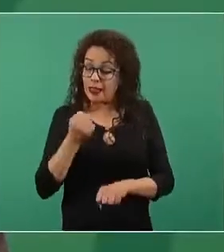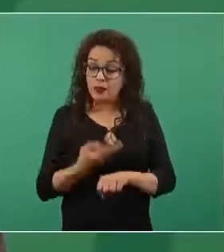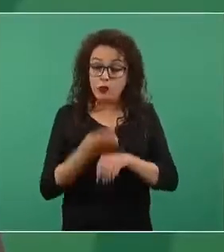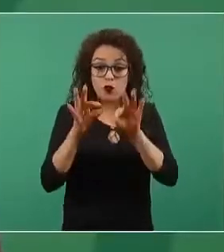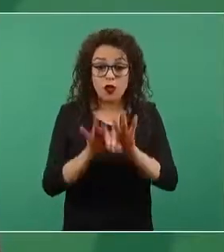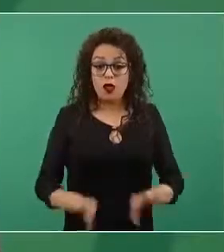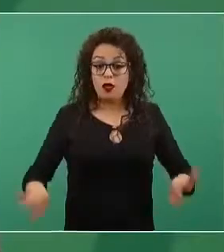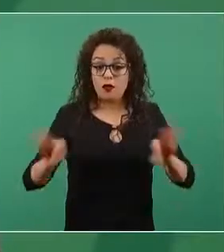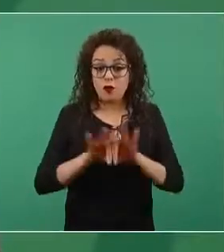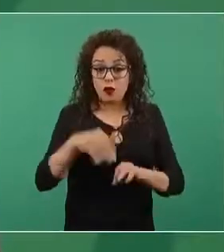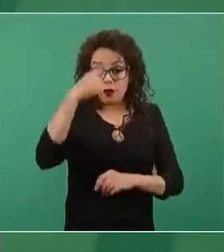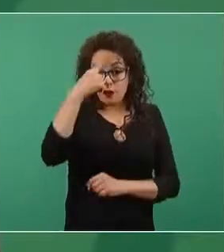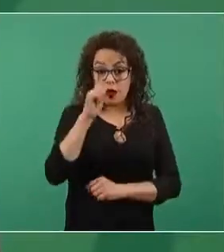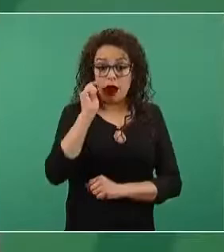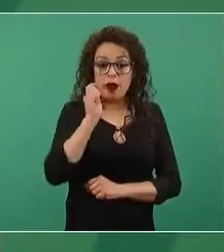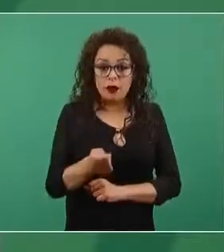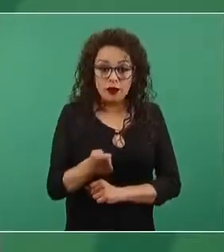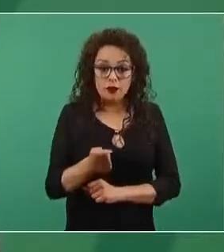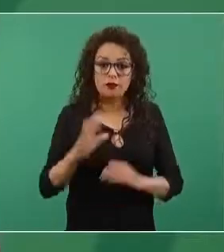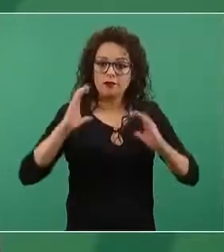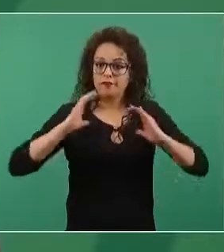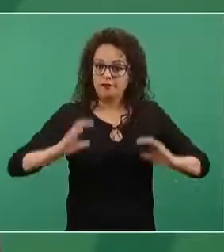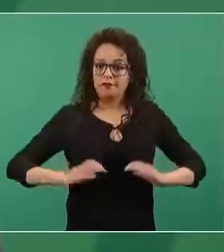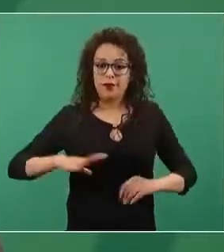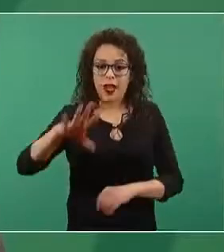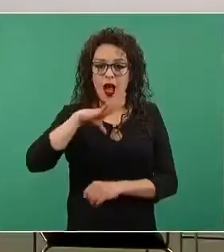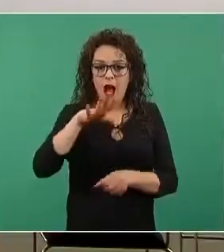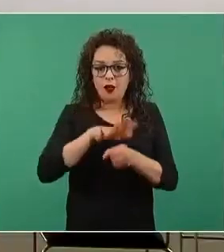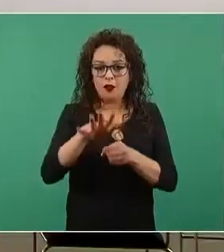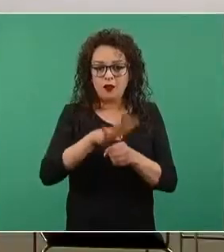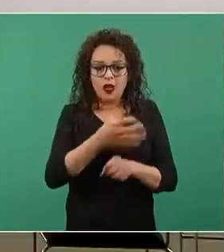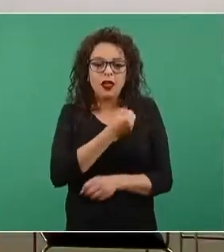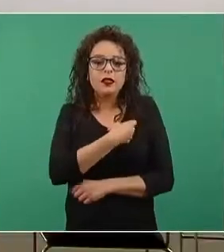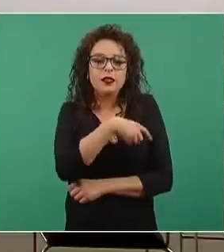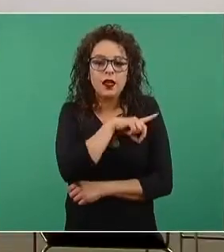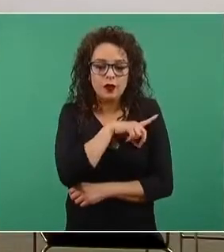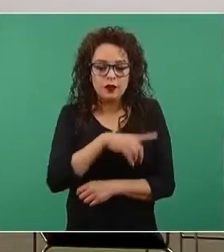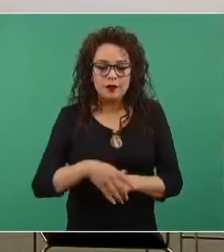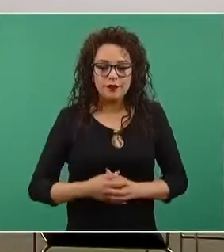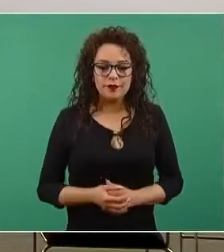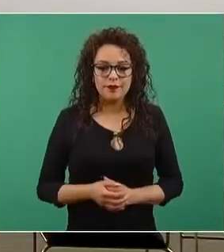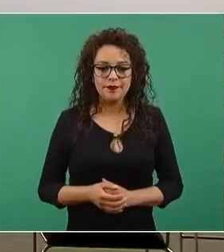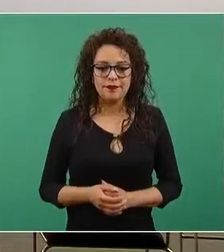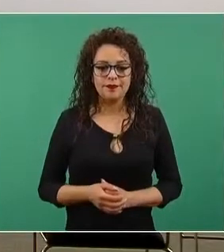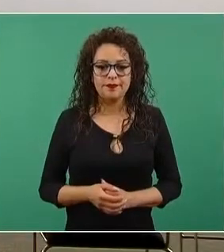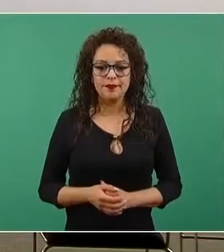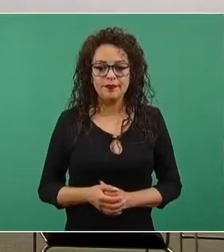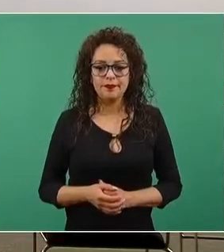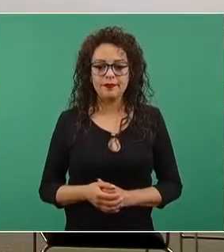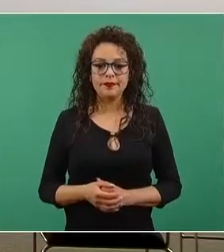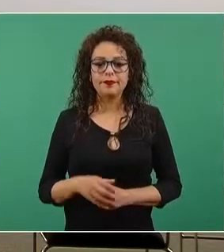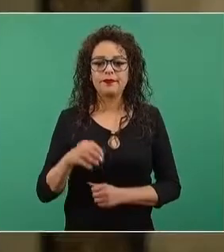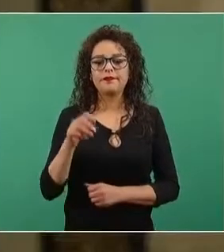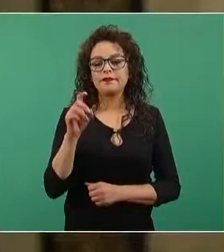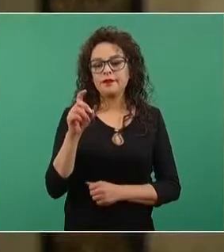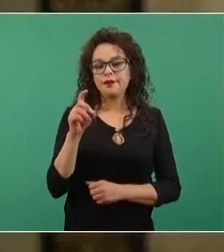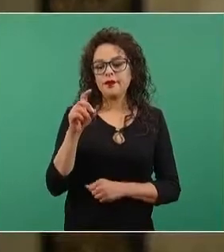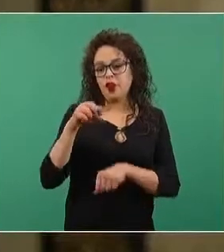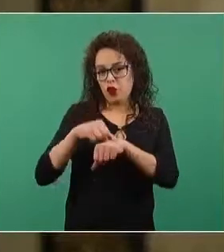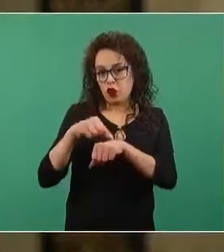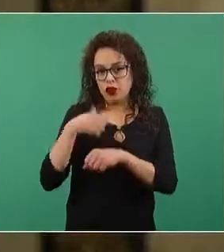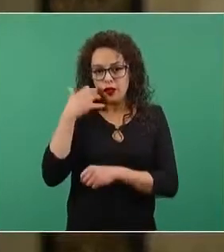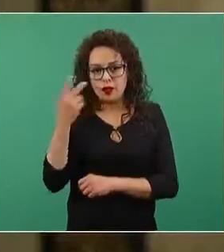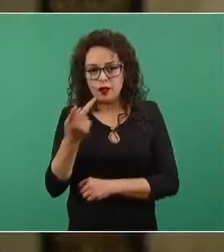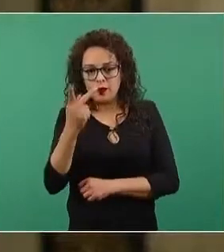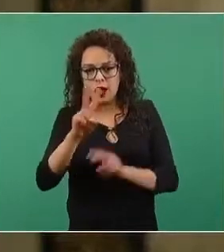para tener pues un cuerpo sano, ¿no? Claro. Doctora, en este tema de la vacuna